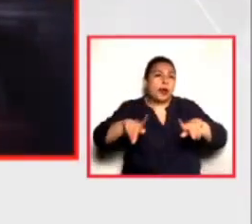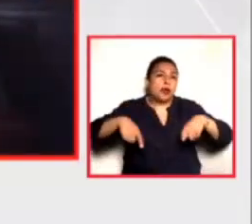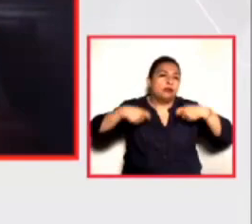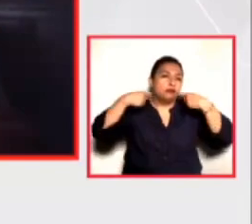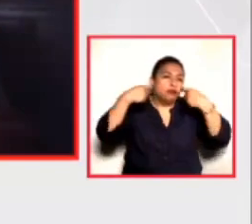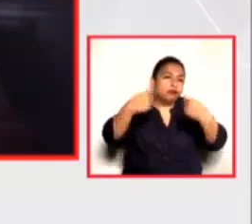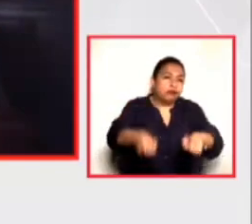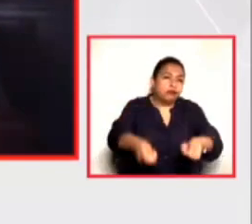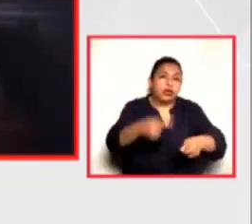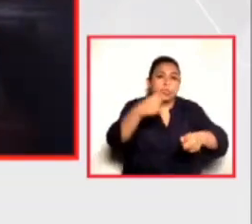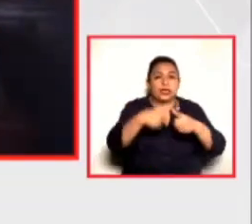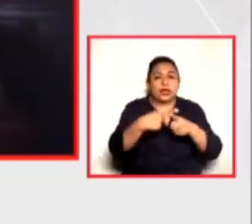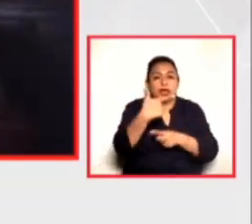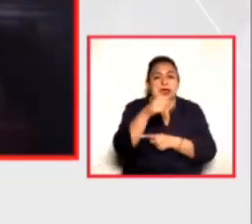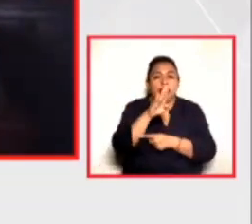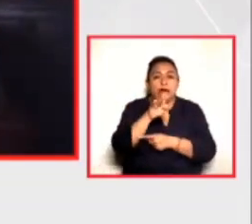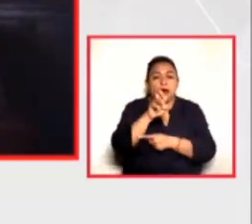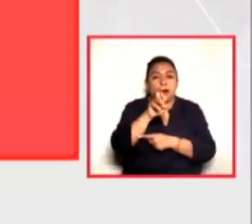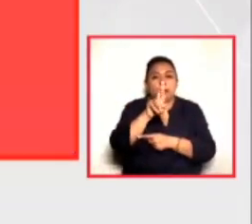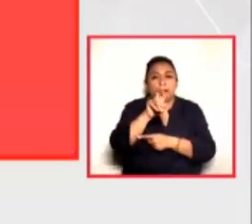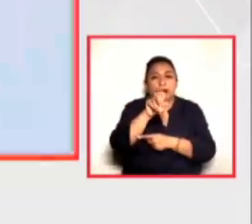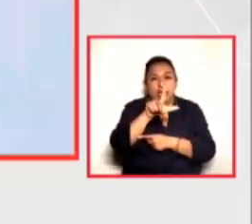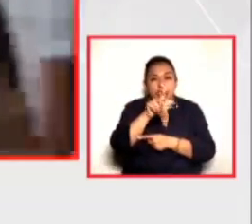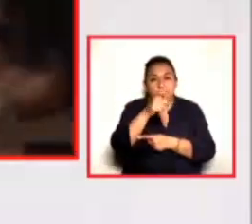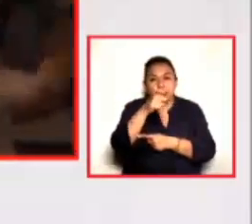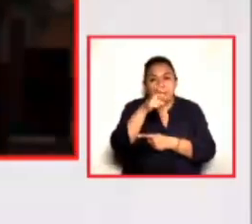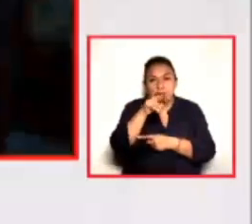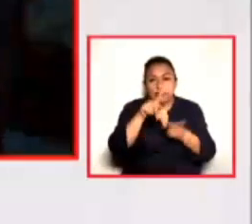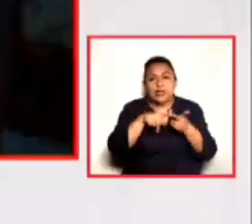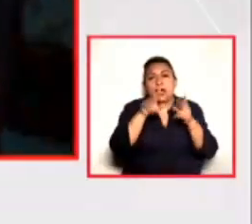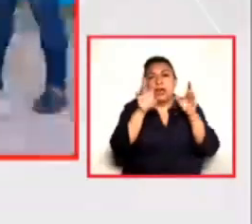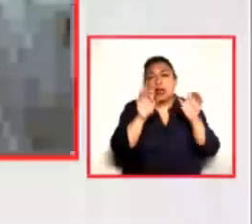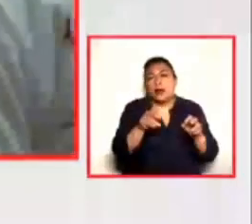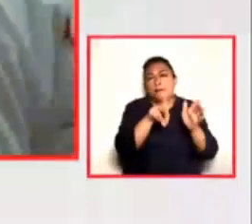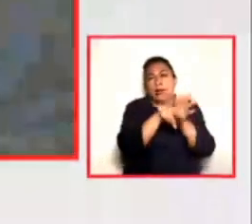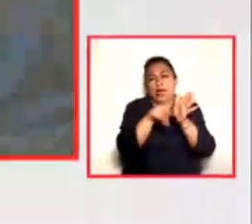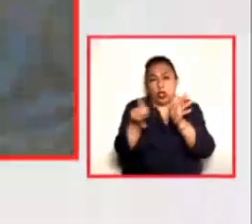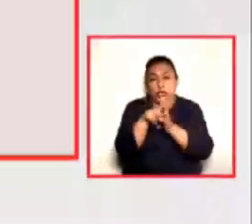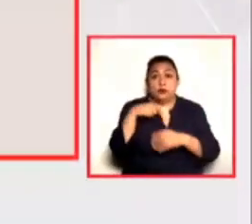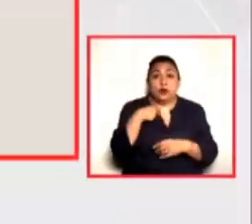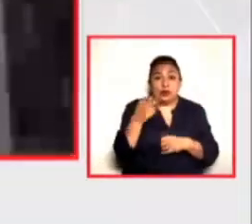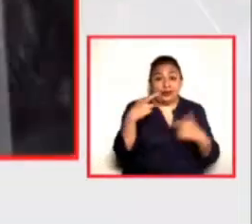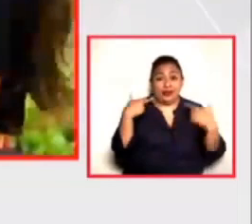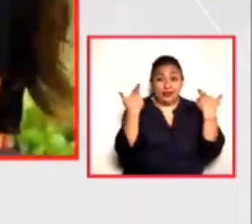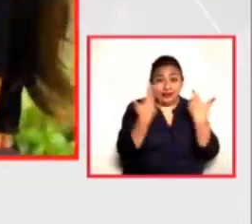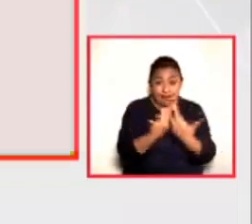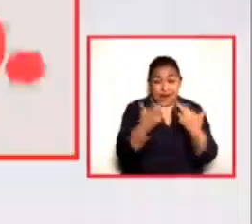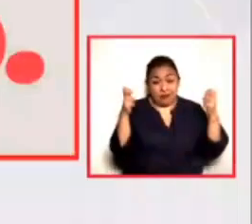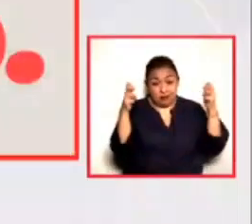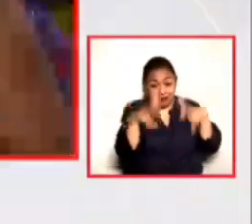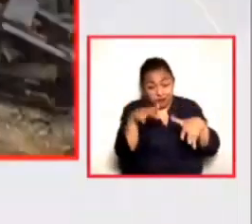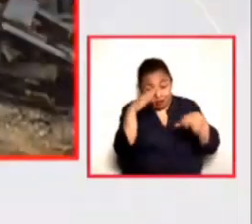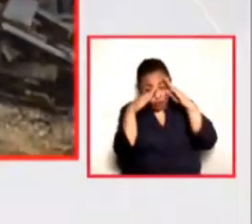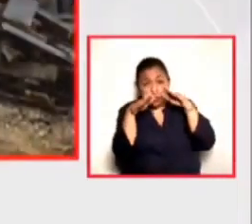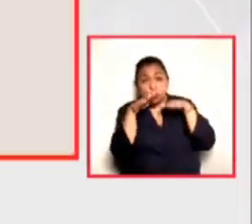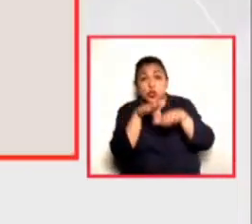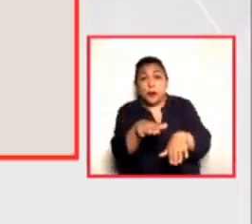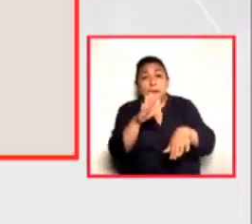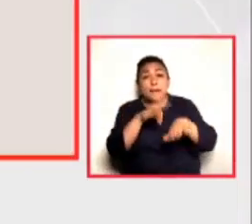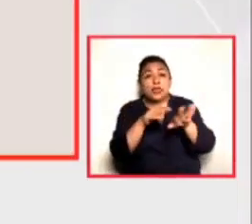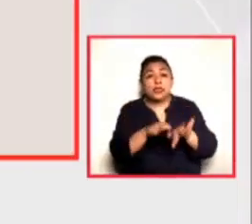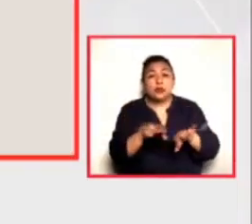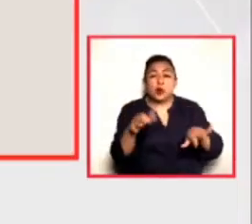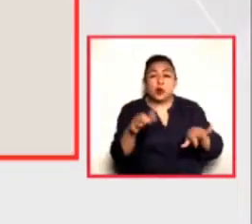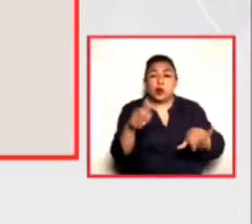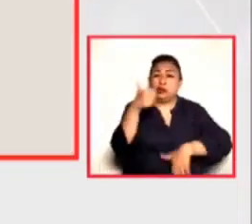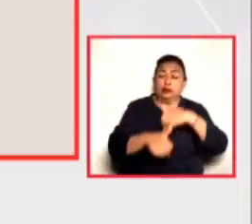Gabriel García Márquez y en los ideales del periodismo. Este encuentro es un espacio de reflexión sobre los principales desafíos que afronta